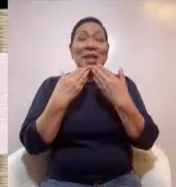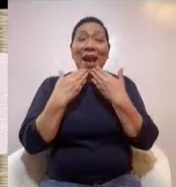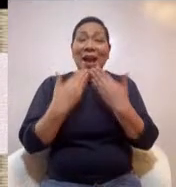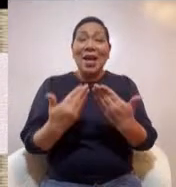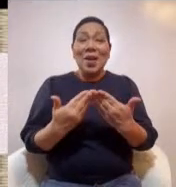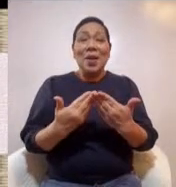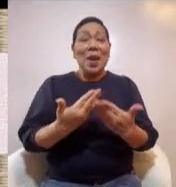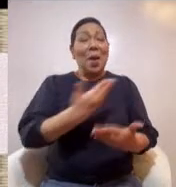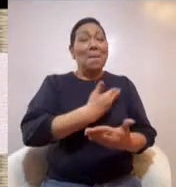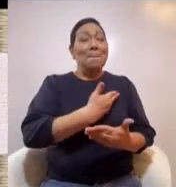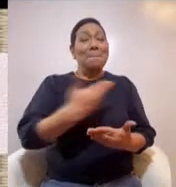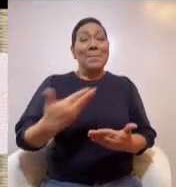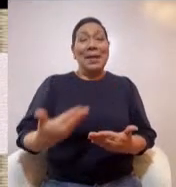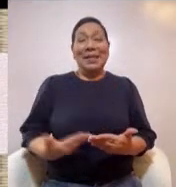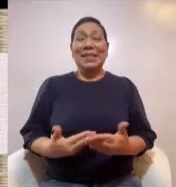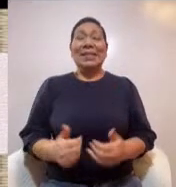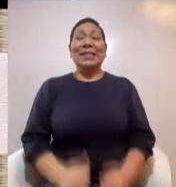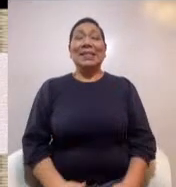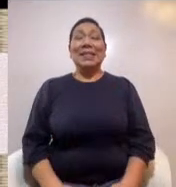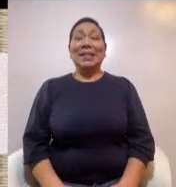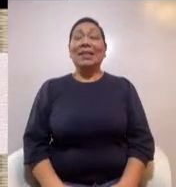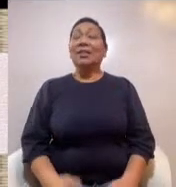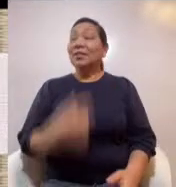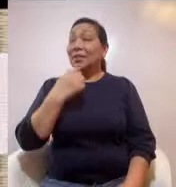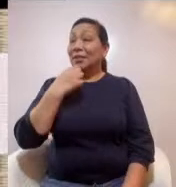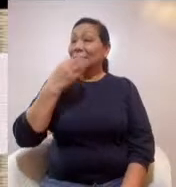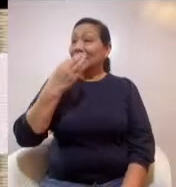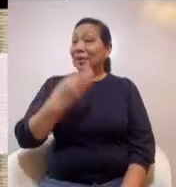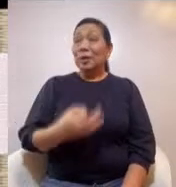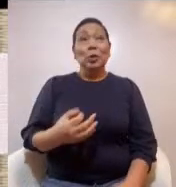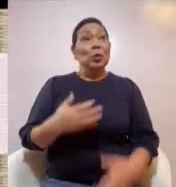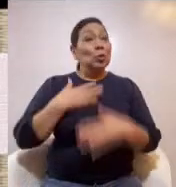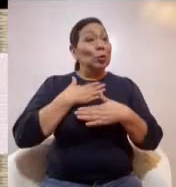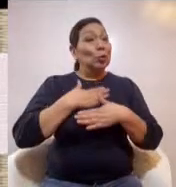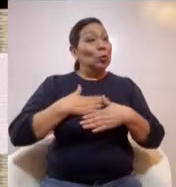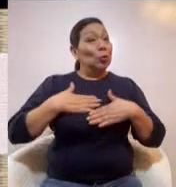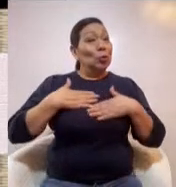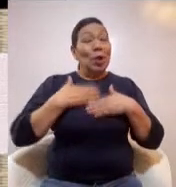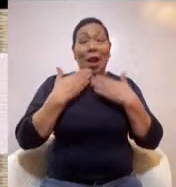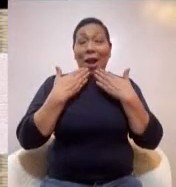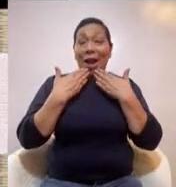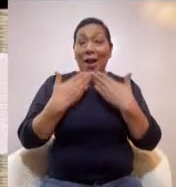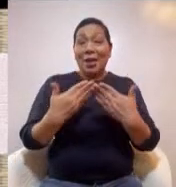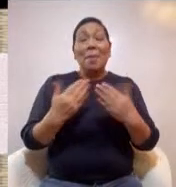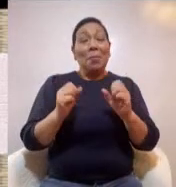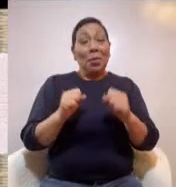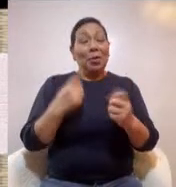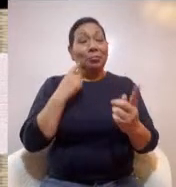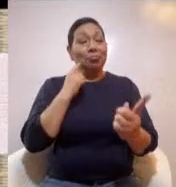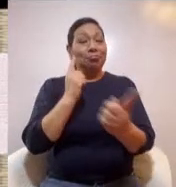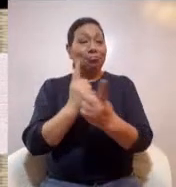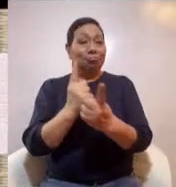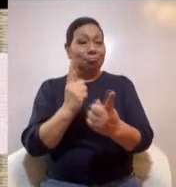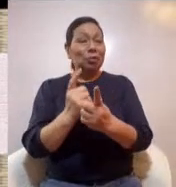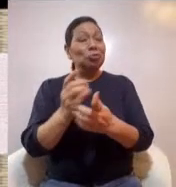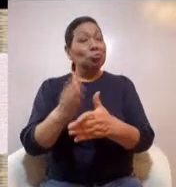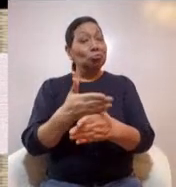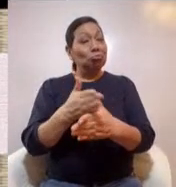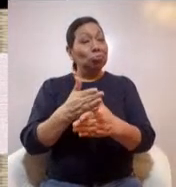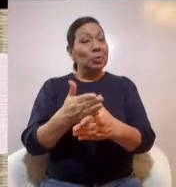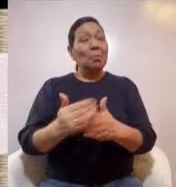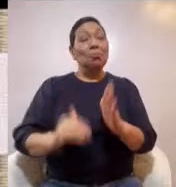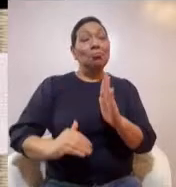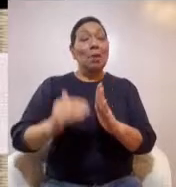ti, muchísimas gracias a la presidenta. De verdad estamos muy agradecidas de poder estar acá, de